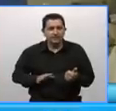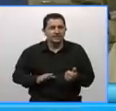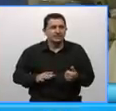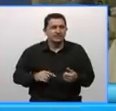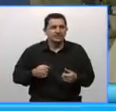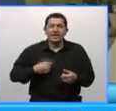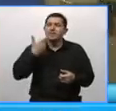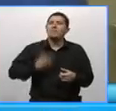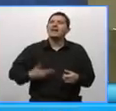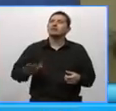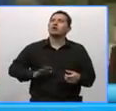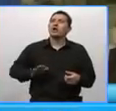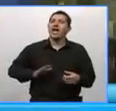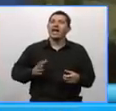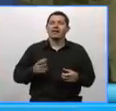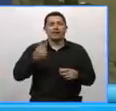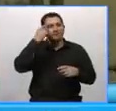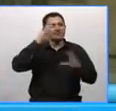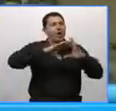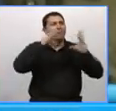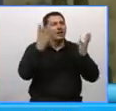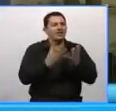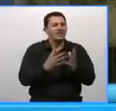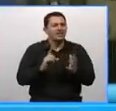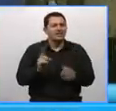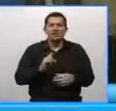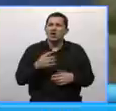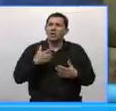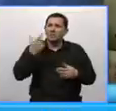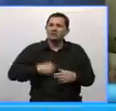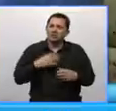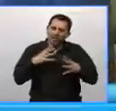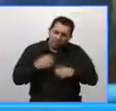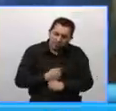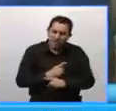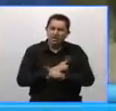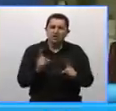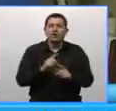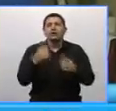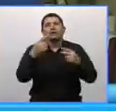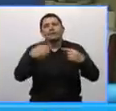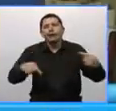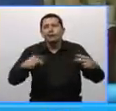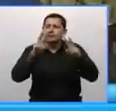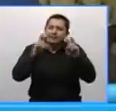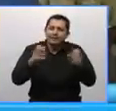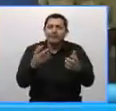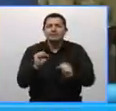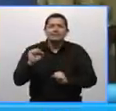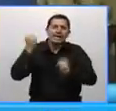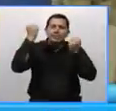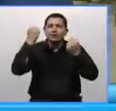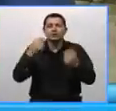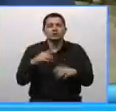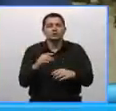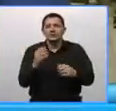personal. Yo pensé que era de la humanidad. No me vengas con esa. No soy una persona muy frustrada, en realidad. Tal vez en cuestiones cotidianas, así, la ansiedad,